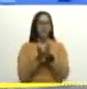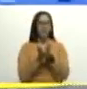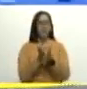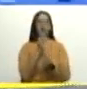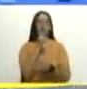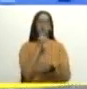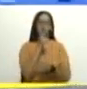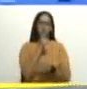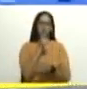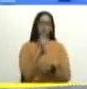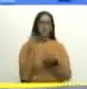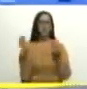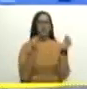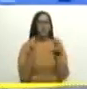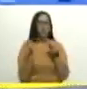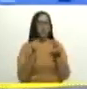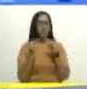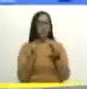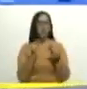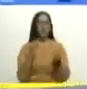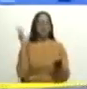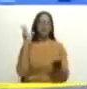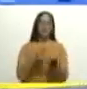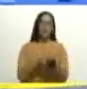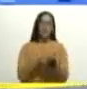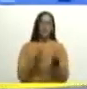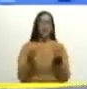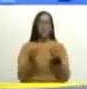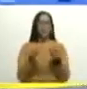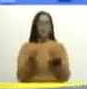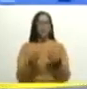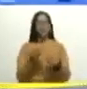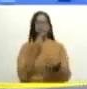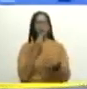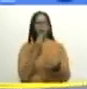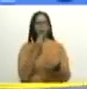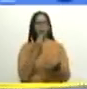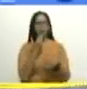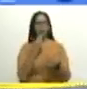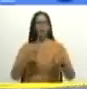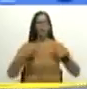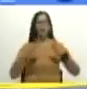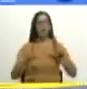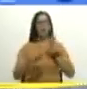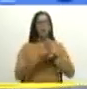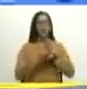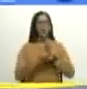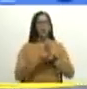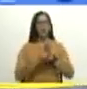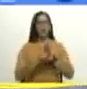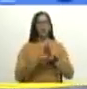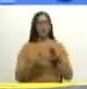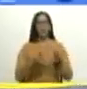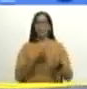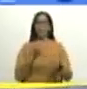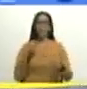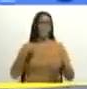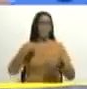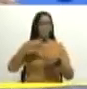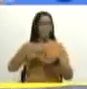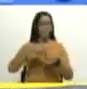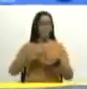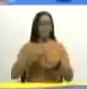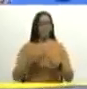consulte, discuta y apruebe con mucha prontitud y calidad la nueva ley de fomento de las exportaciones no petroleras, y